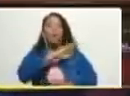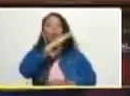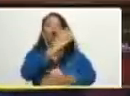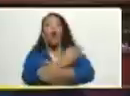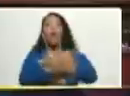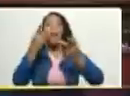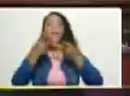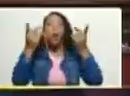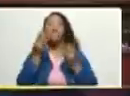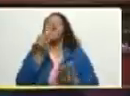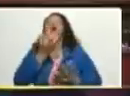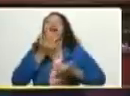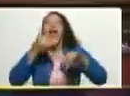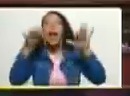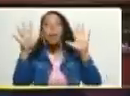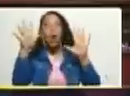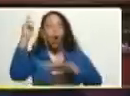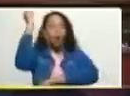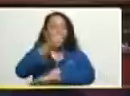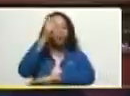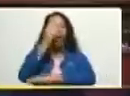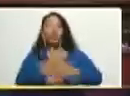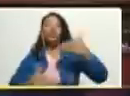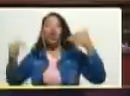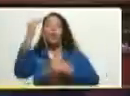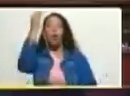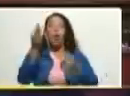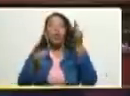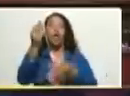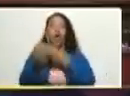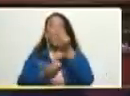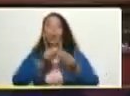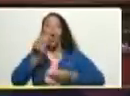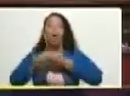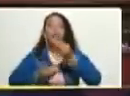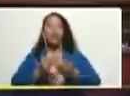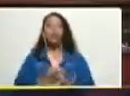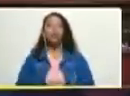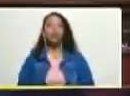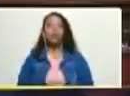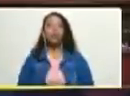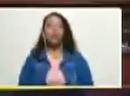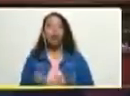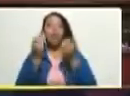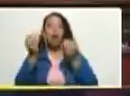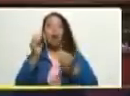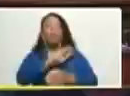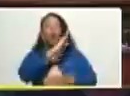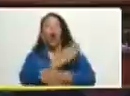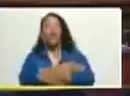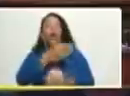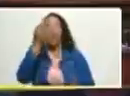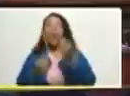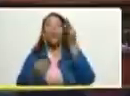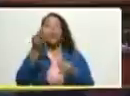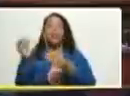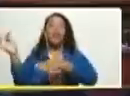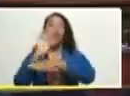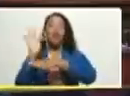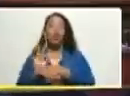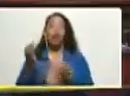por ejemplo, designa al Tribunal Supremo de Justicia, como lo hizo, para que el Poder Judicial funcione como